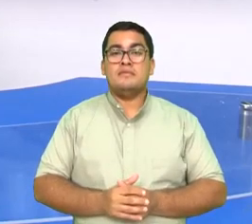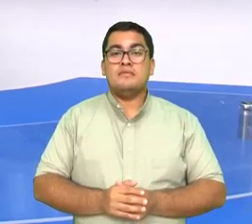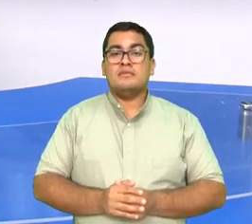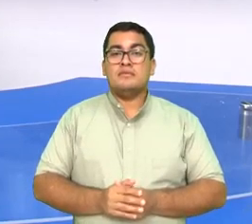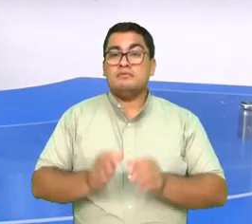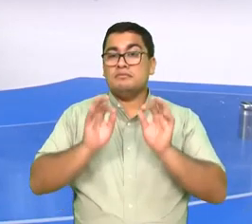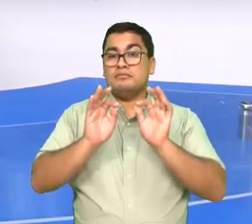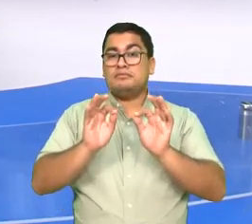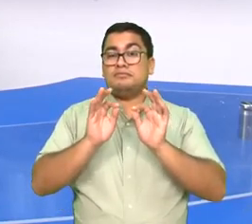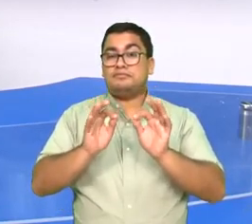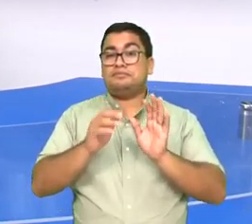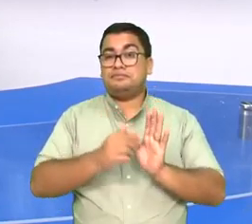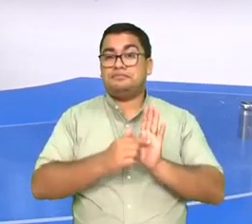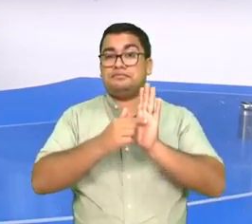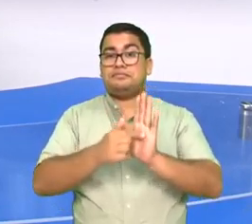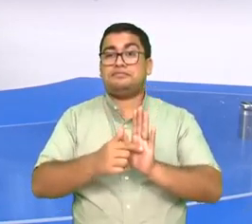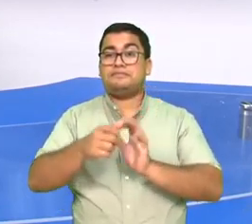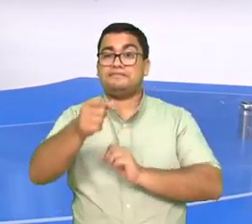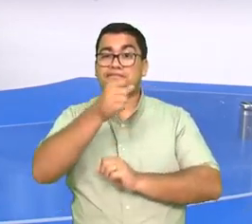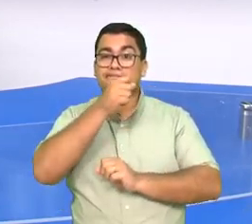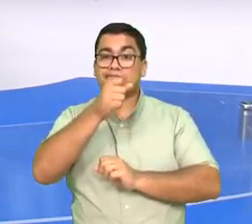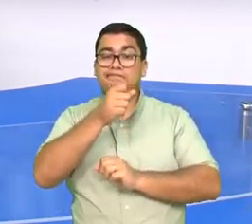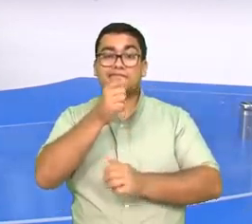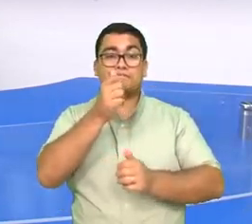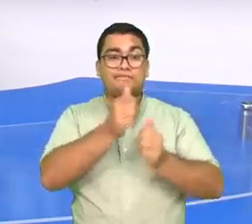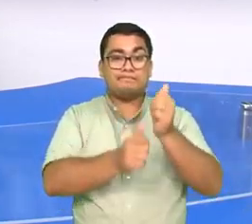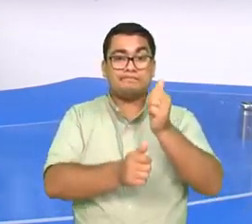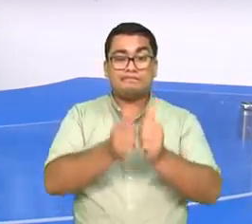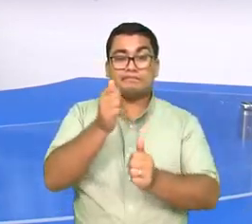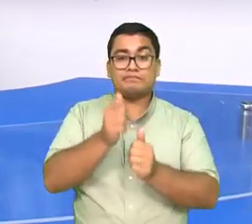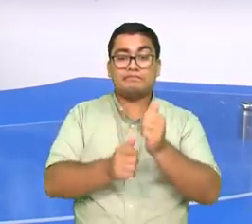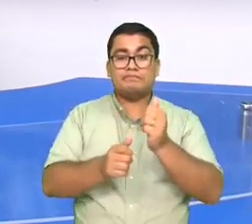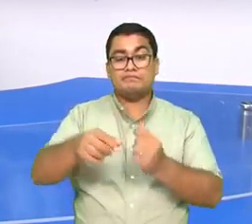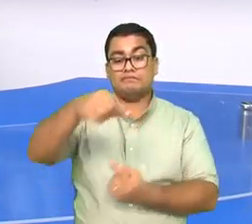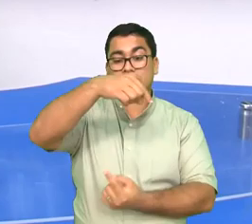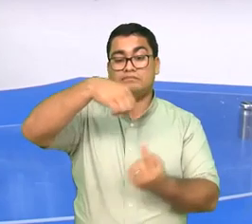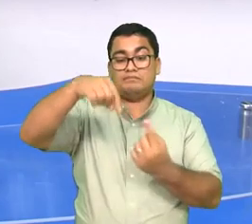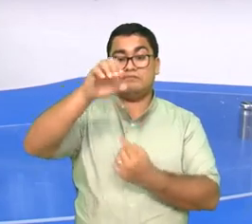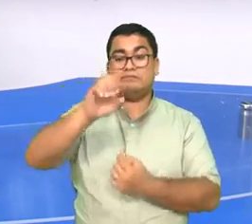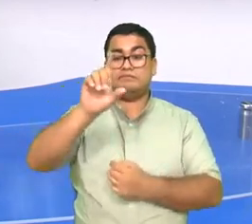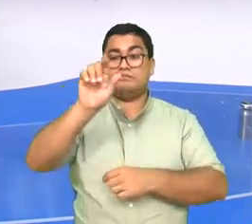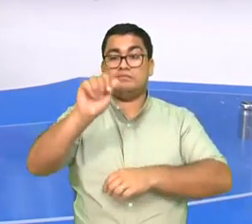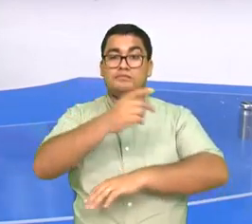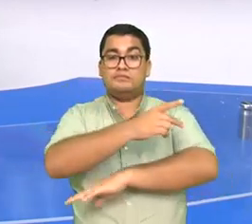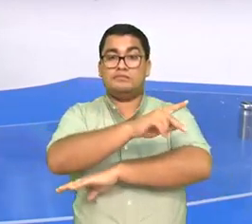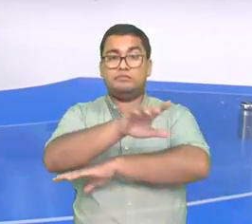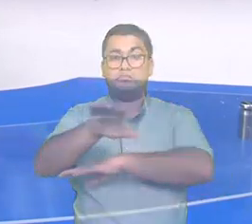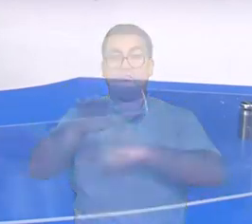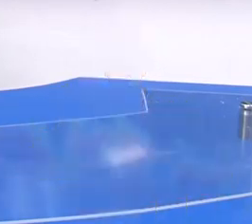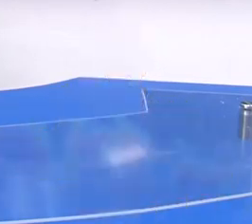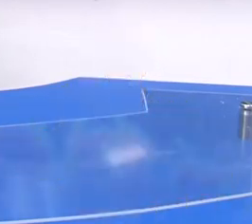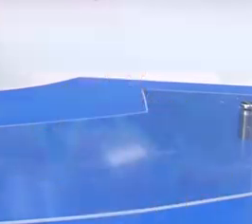Y bien, ahora les presentamos un reporte sobre las afectaciones del huracán Eta en el Pacífico del país.